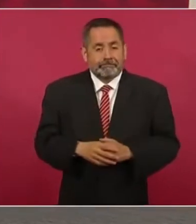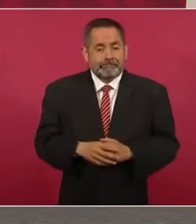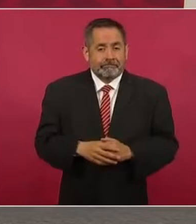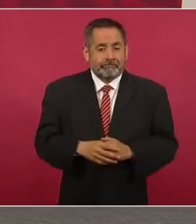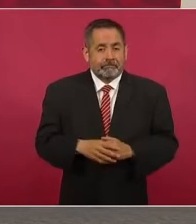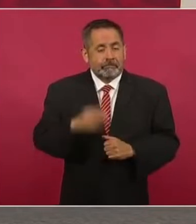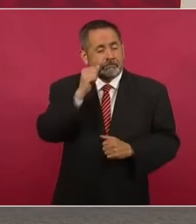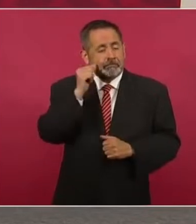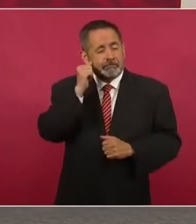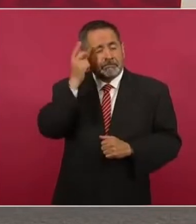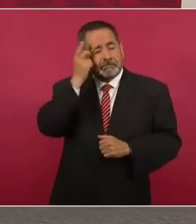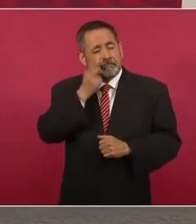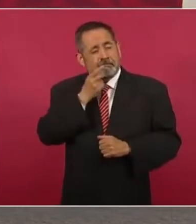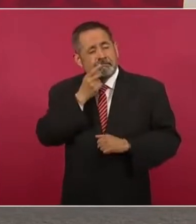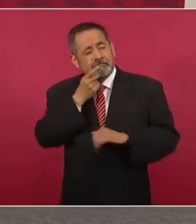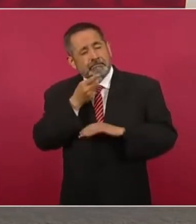Me acosté,